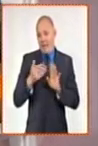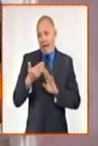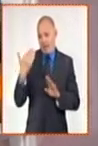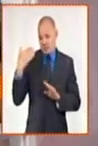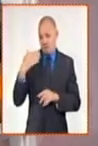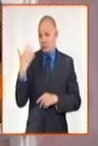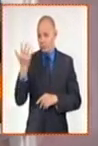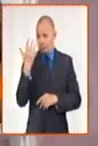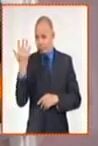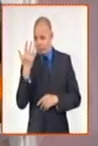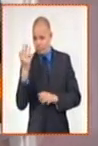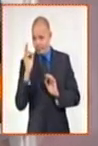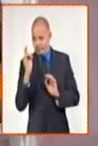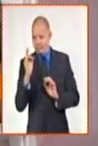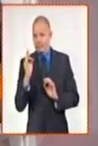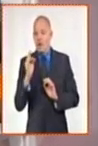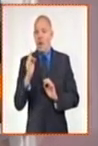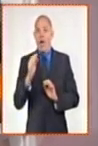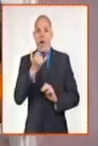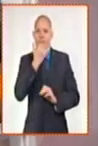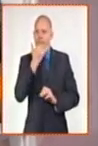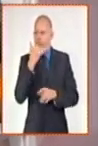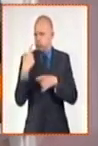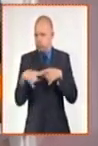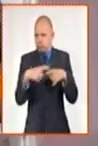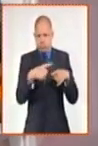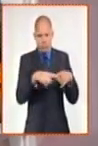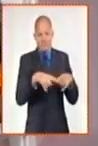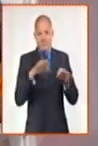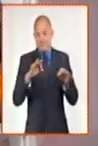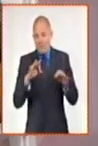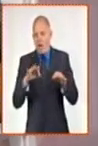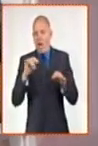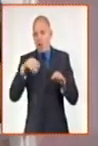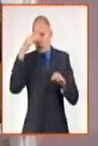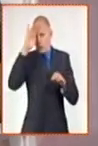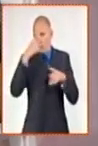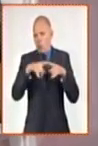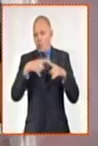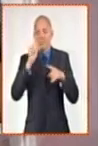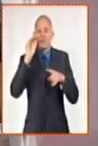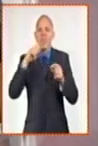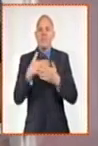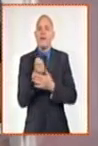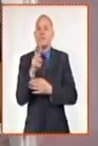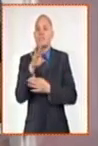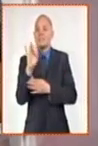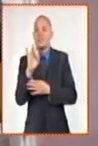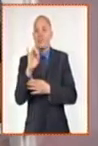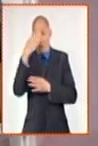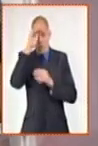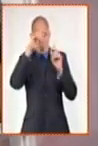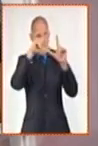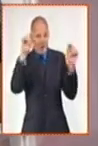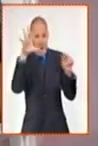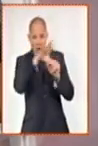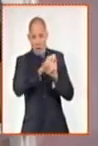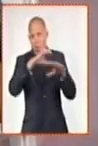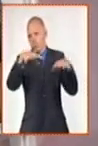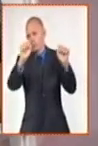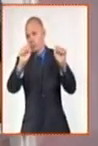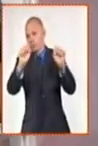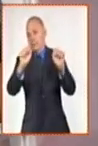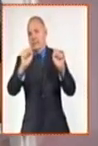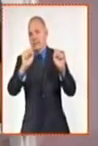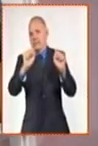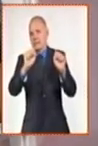Ian, el sistema quedó totalmente colapsado, o sea, había un cero total en el sistema el día 27 y toda